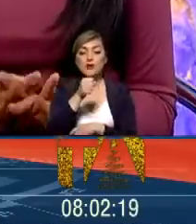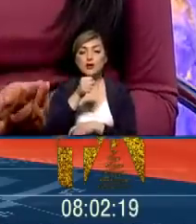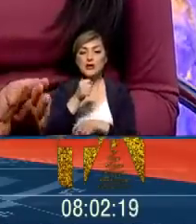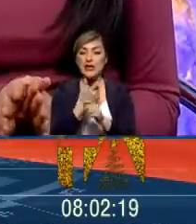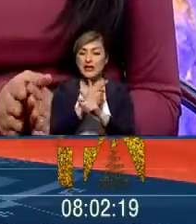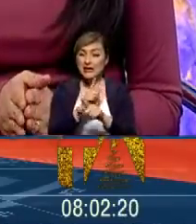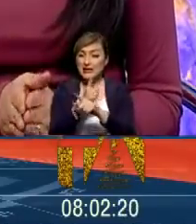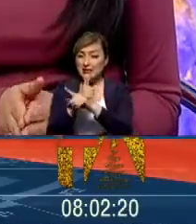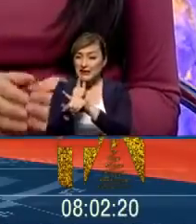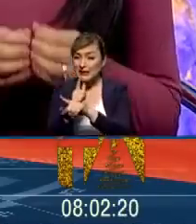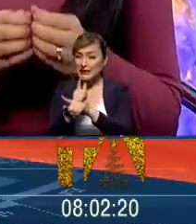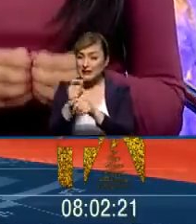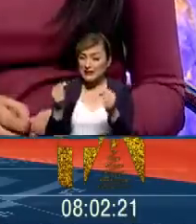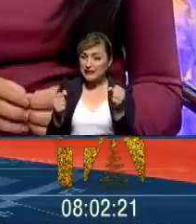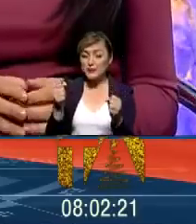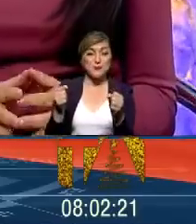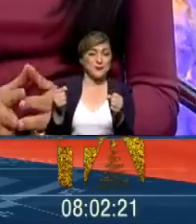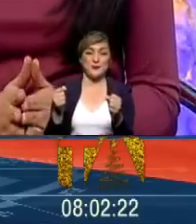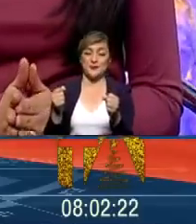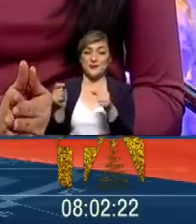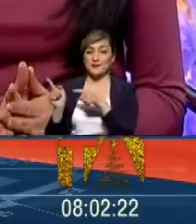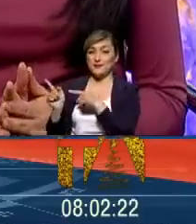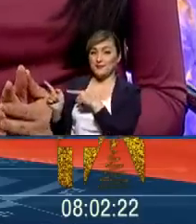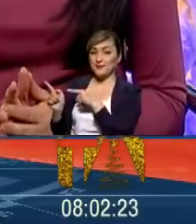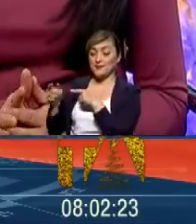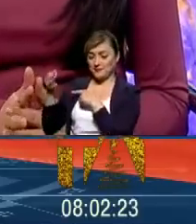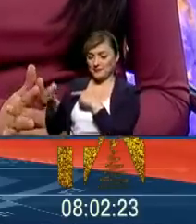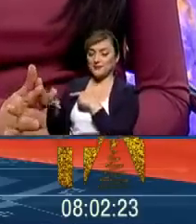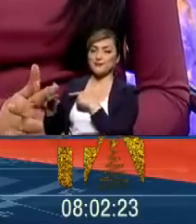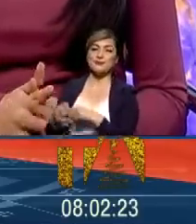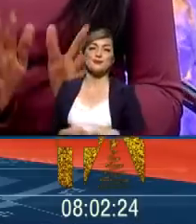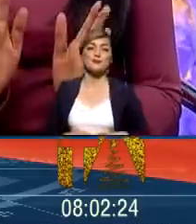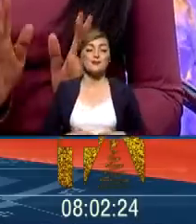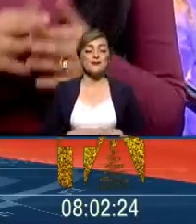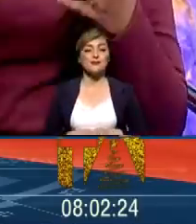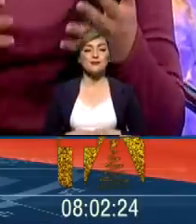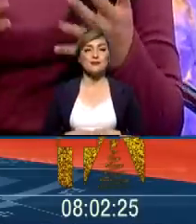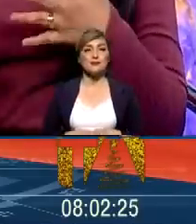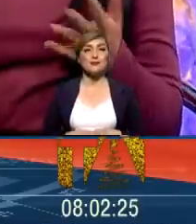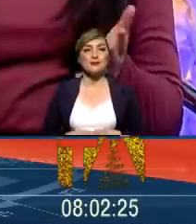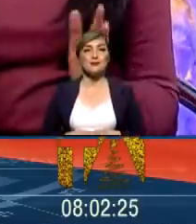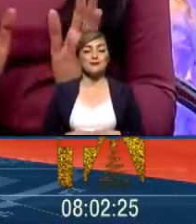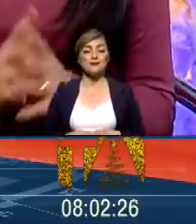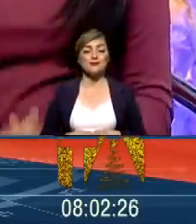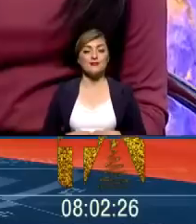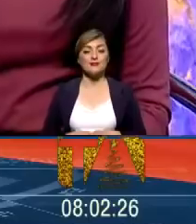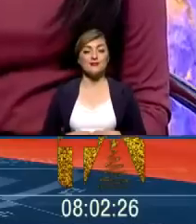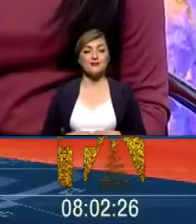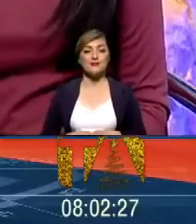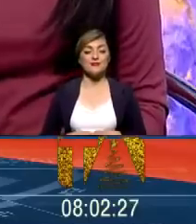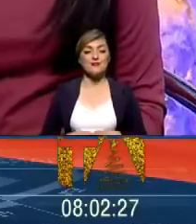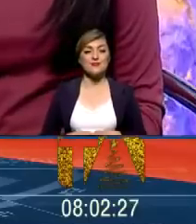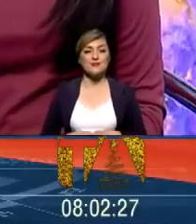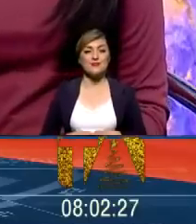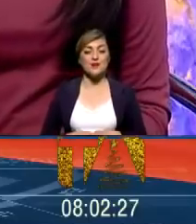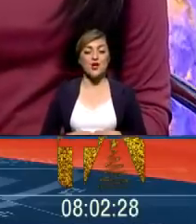están dentro de las excepciones, por lo que deben cumplir con las restricciones del acuerdo, de acuerdo al número de la placa, perdón. Y también